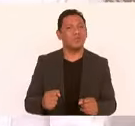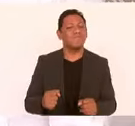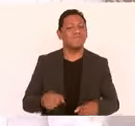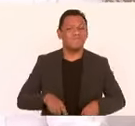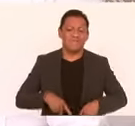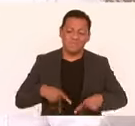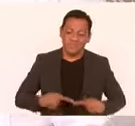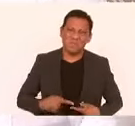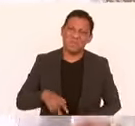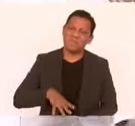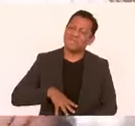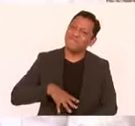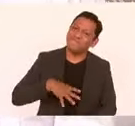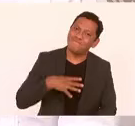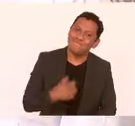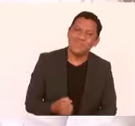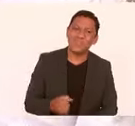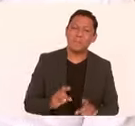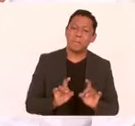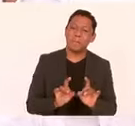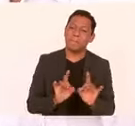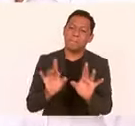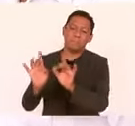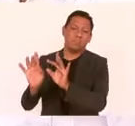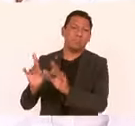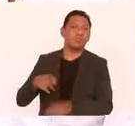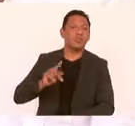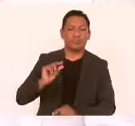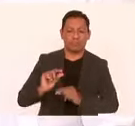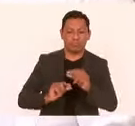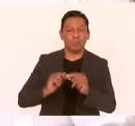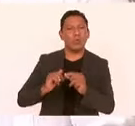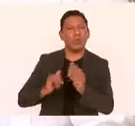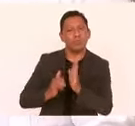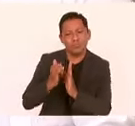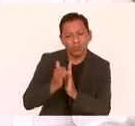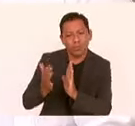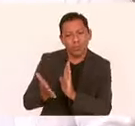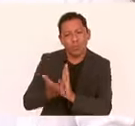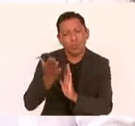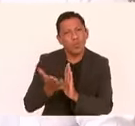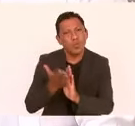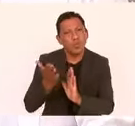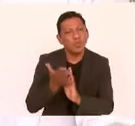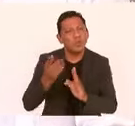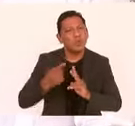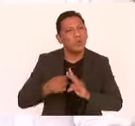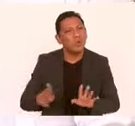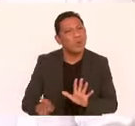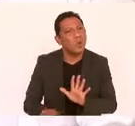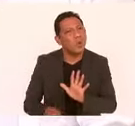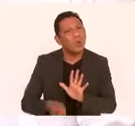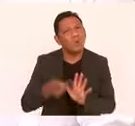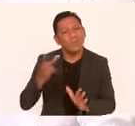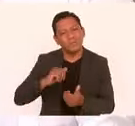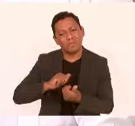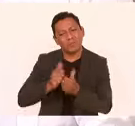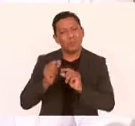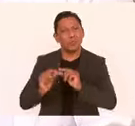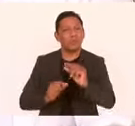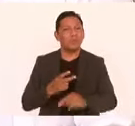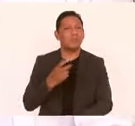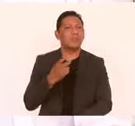nos quebramos. Nos destruyeron, pero nos hemos reconstruido. Renacimos del polvo, del escombro, de las cenizas.